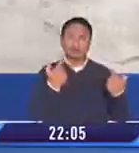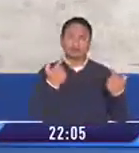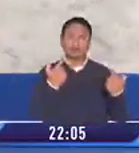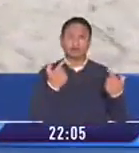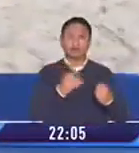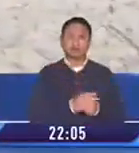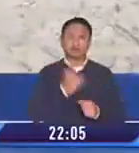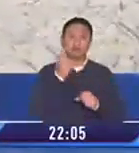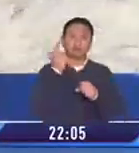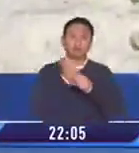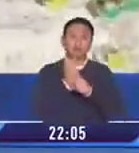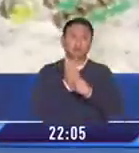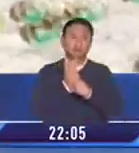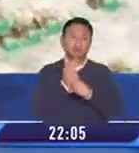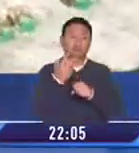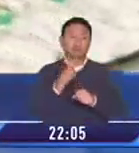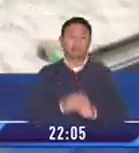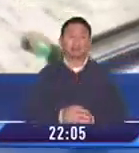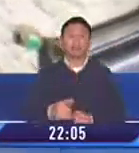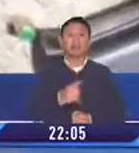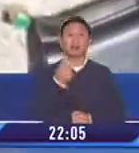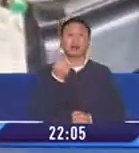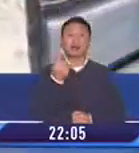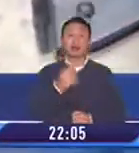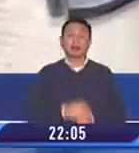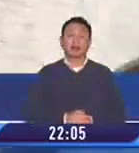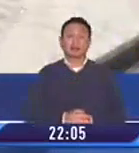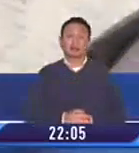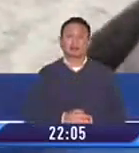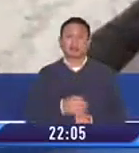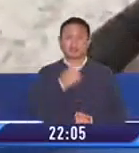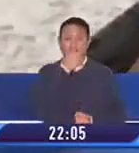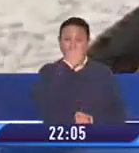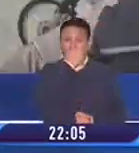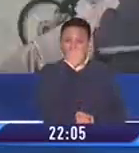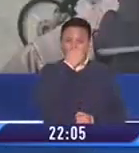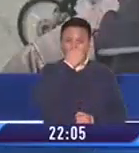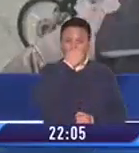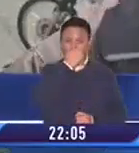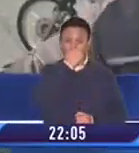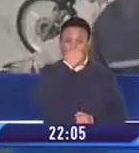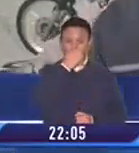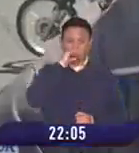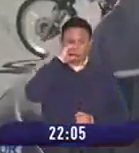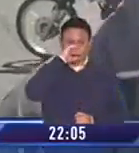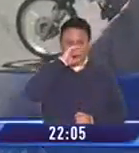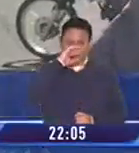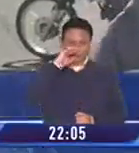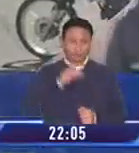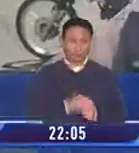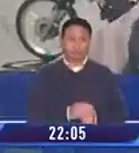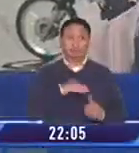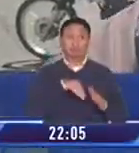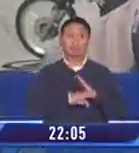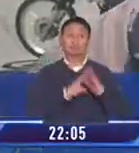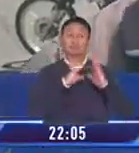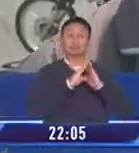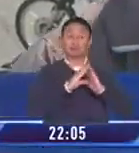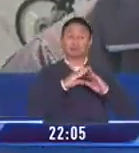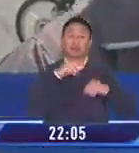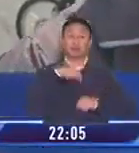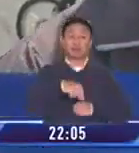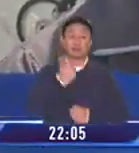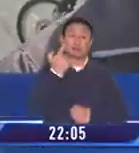sus municiones, así como también dinero en efectivo. Al interior del inmueble se encontraron también armas de fuego, las